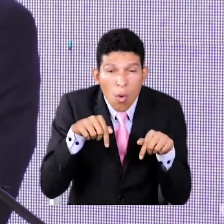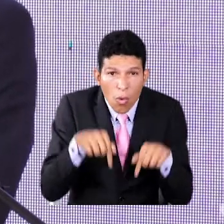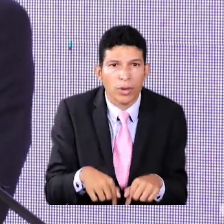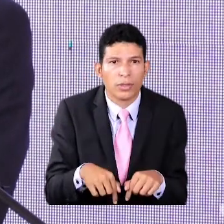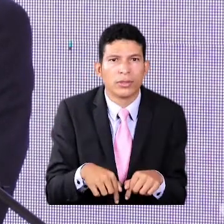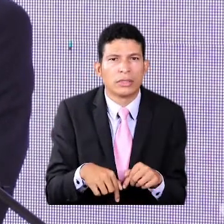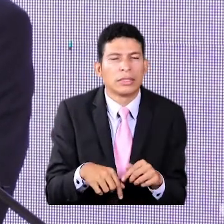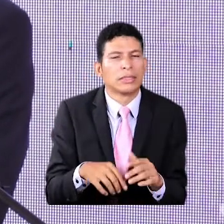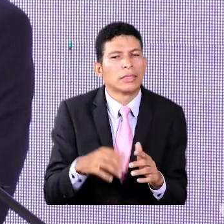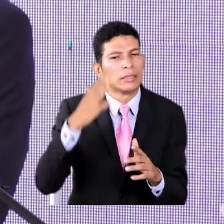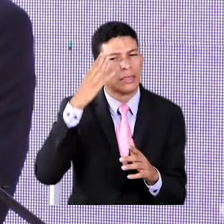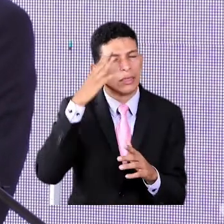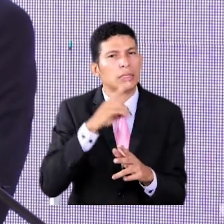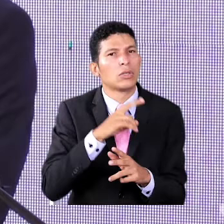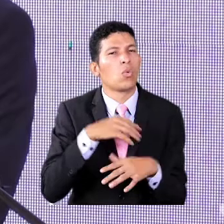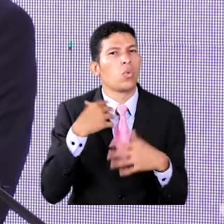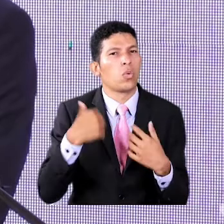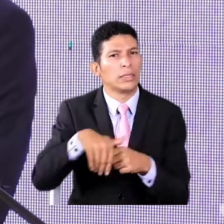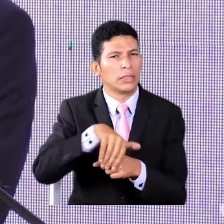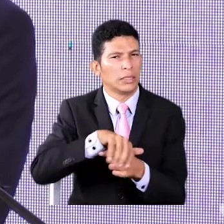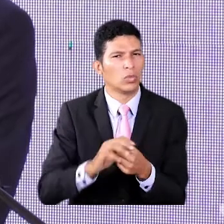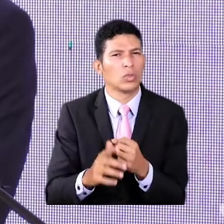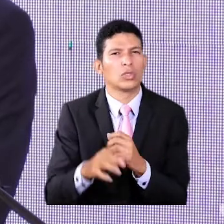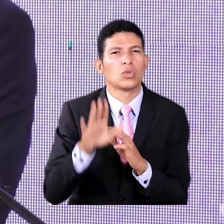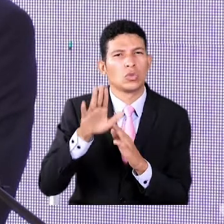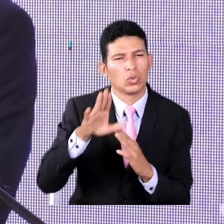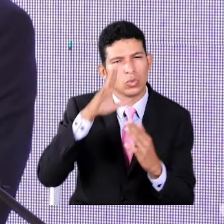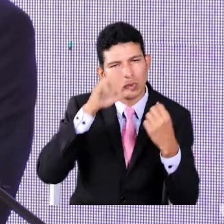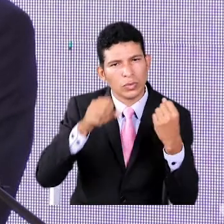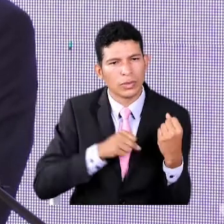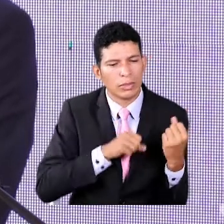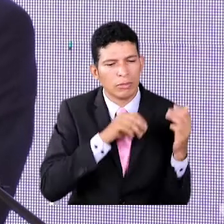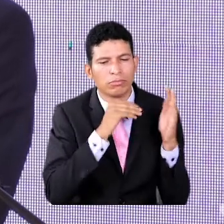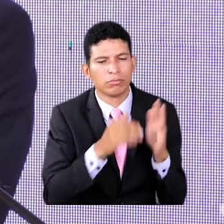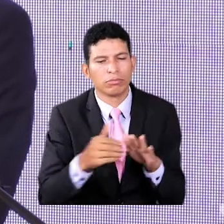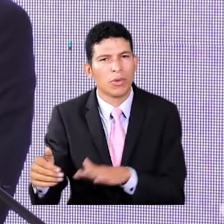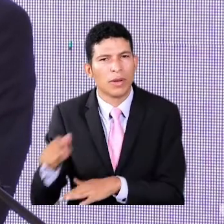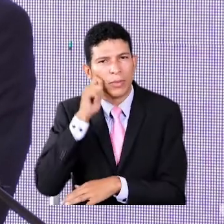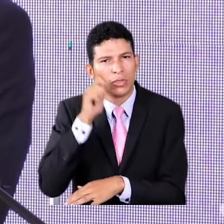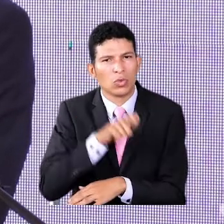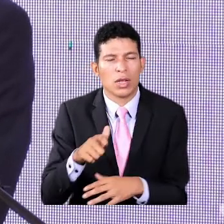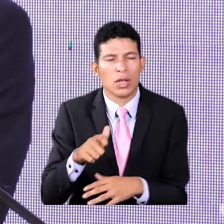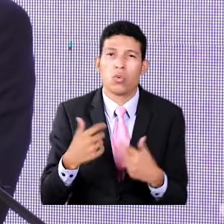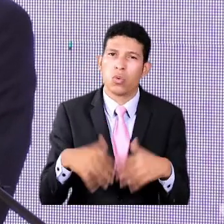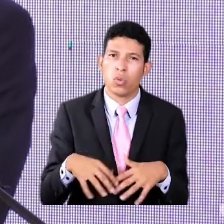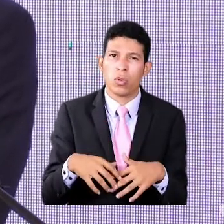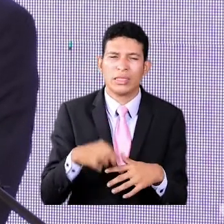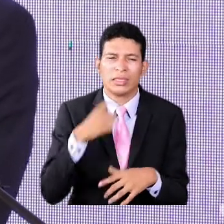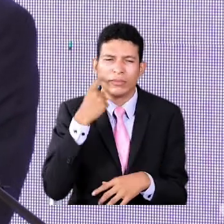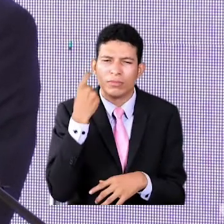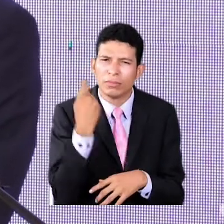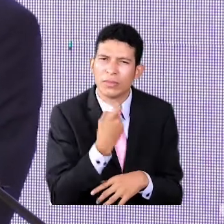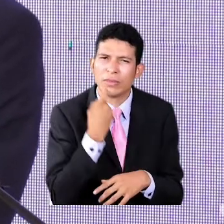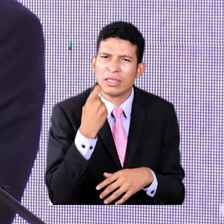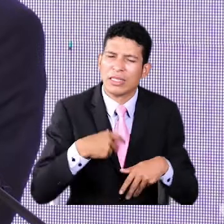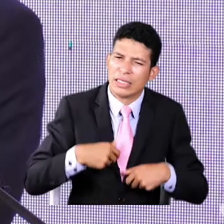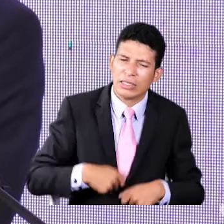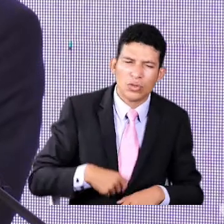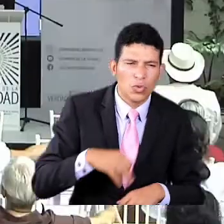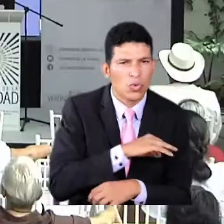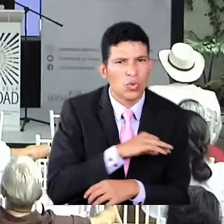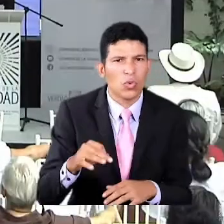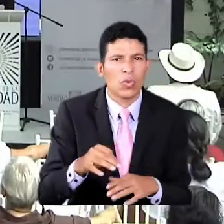complejidad de las ejecuciones extrajudiciales que sucedieron su búsqueda incansable de verdad y justicia ha permitido